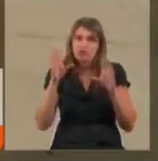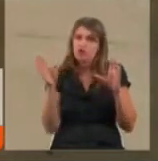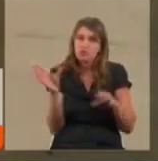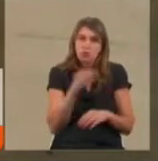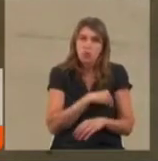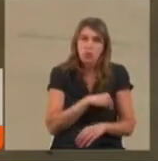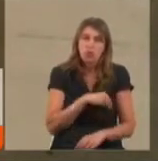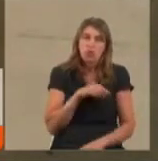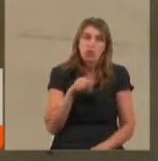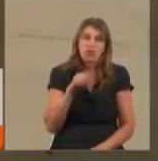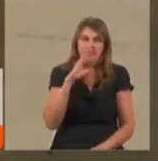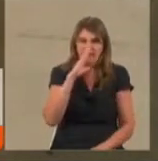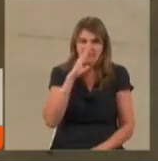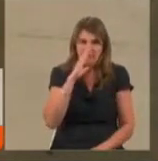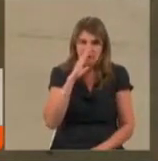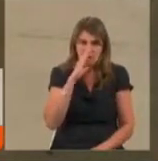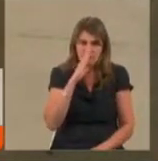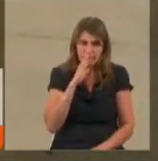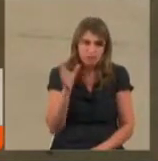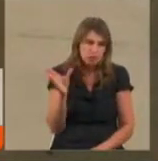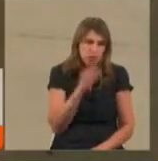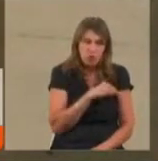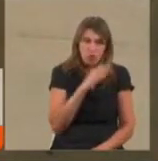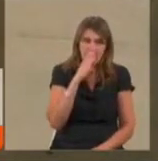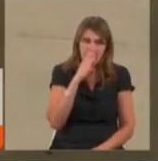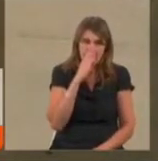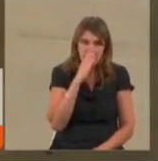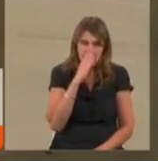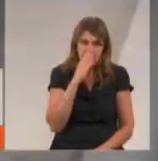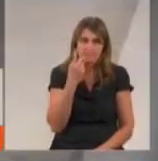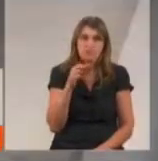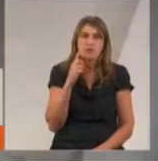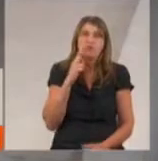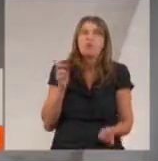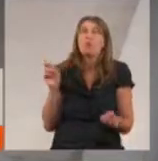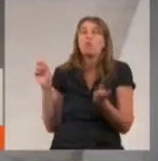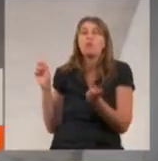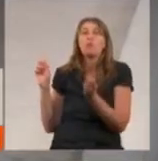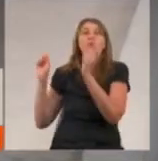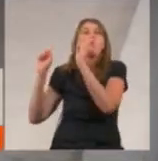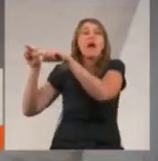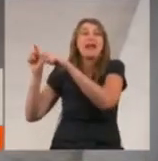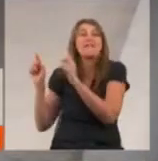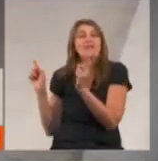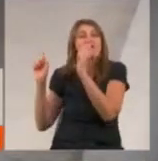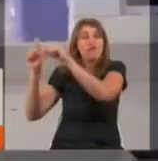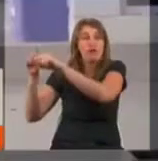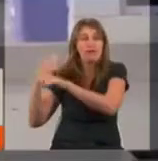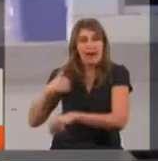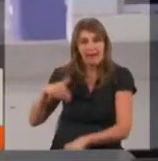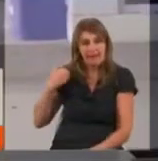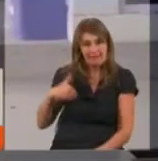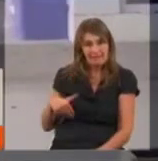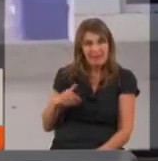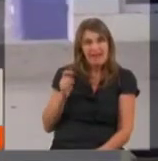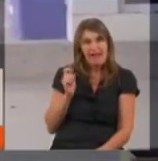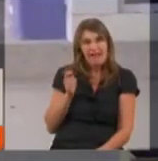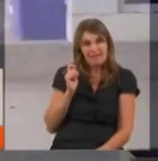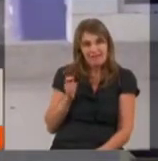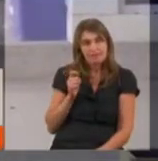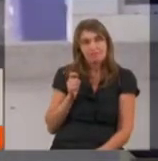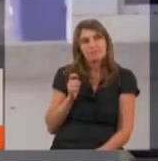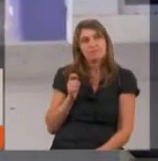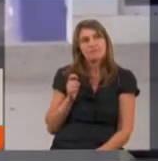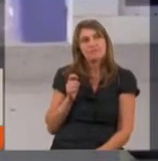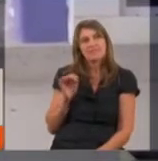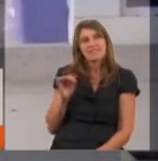de febrero. O sea que los únicos habilitados en regresar a la República Argentina son los que entraron a